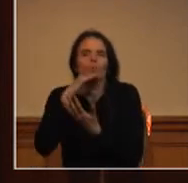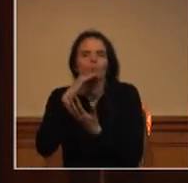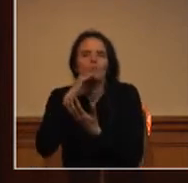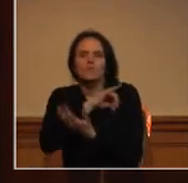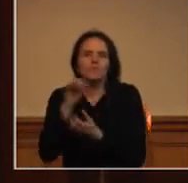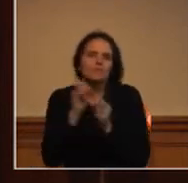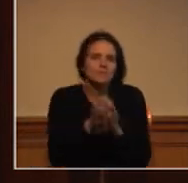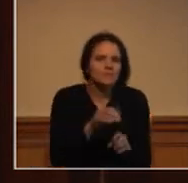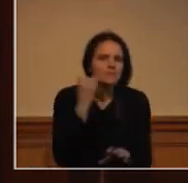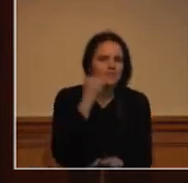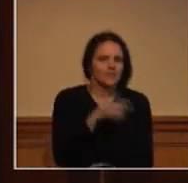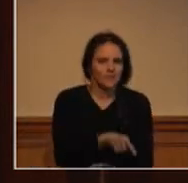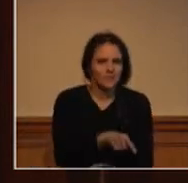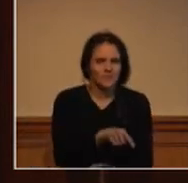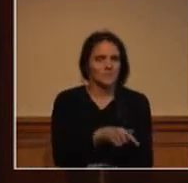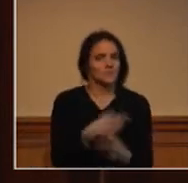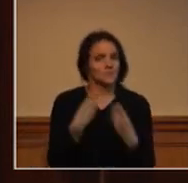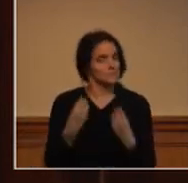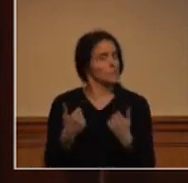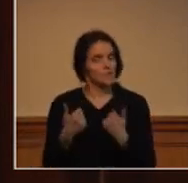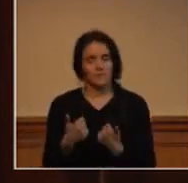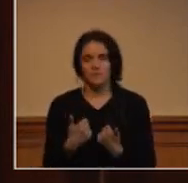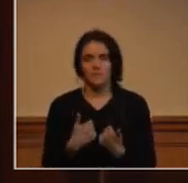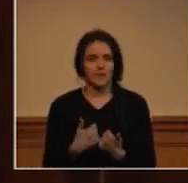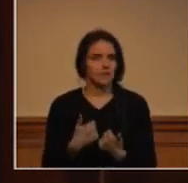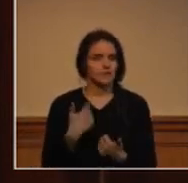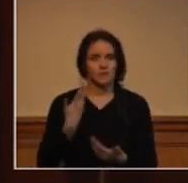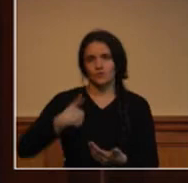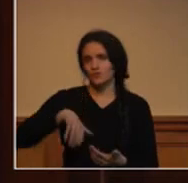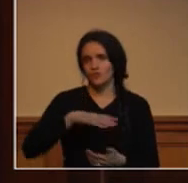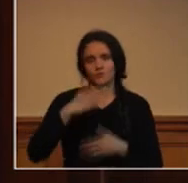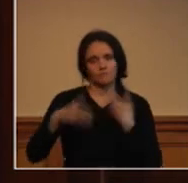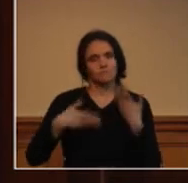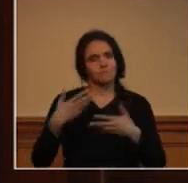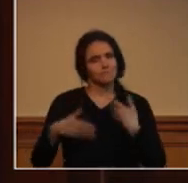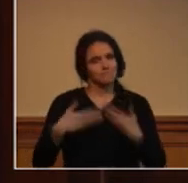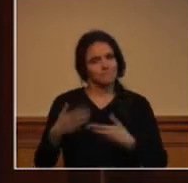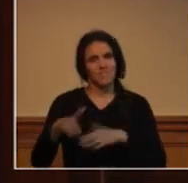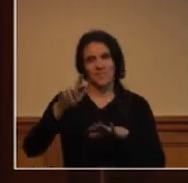herramienta. Fantástico, así estuvimos durante